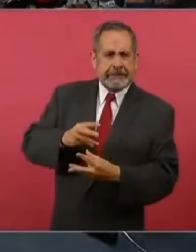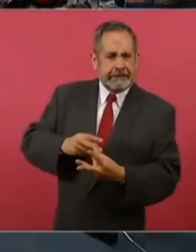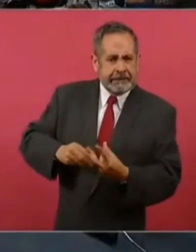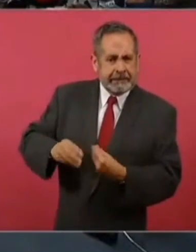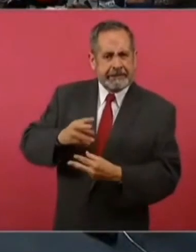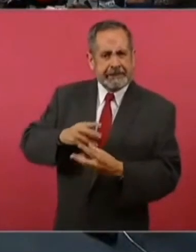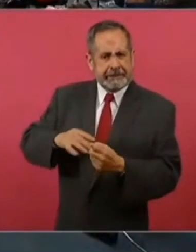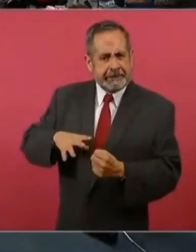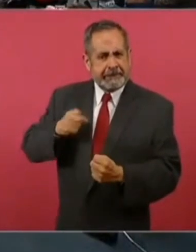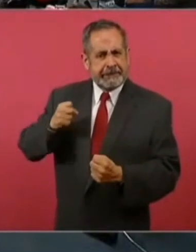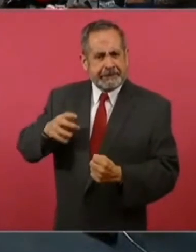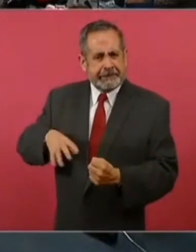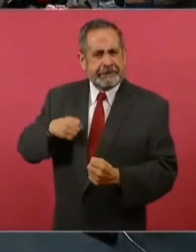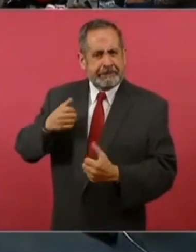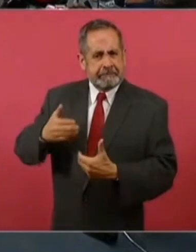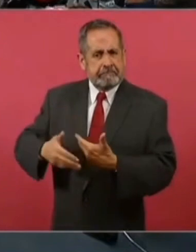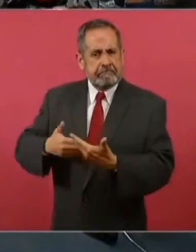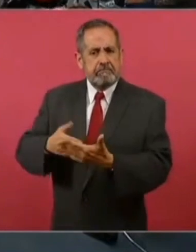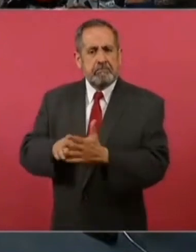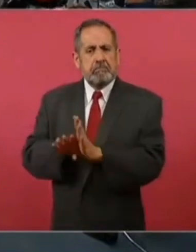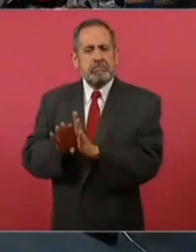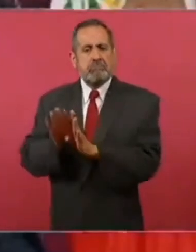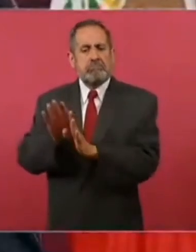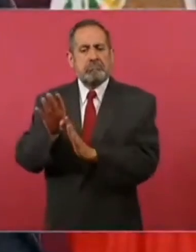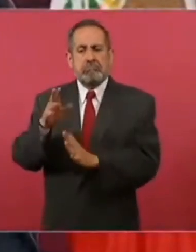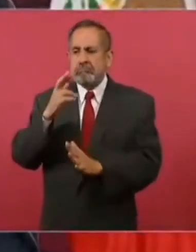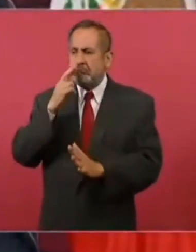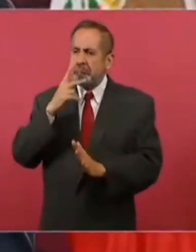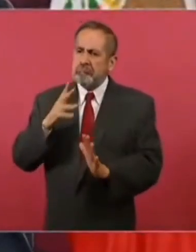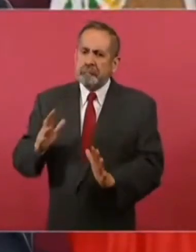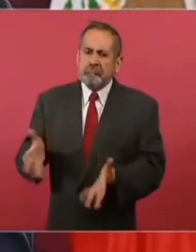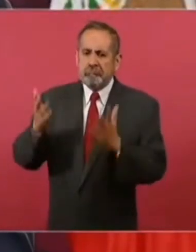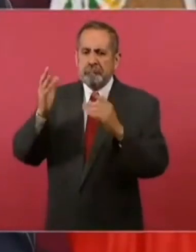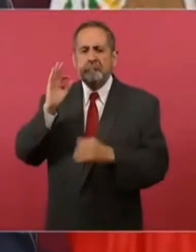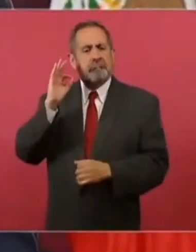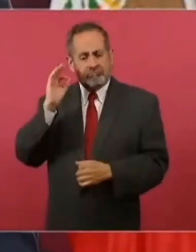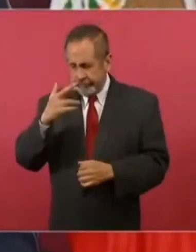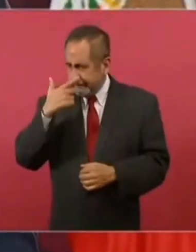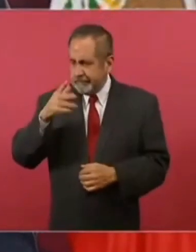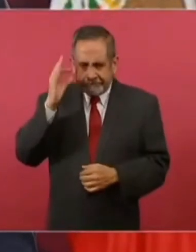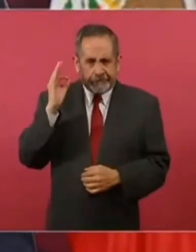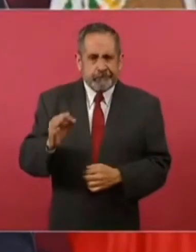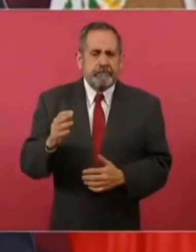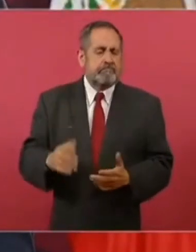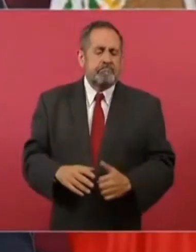vamos sacando al gobierno de la quiebra